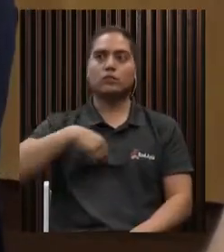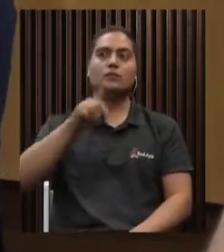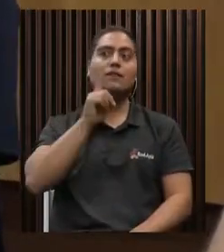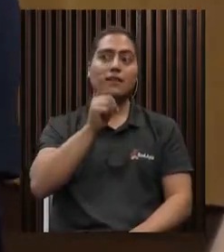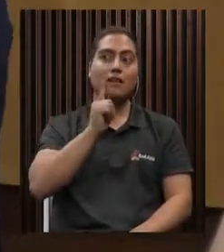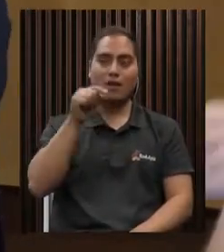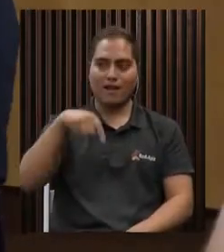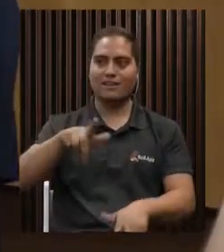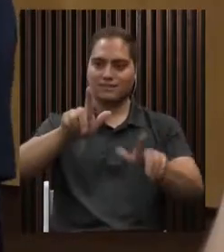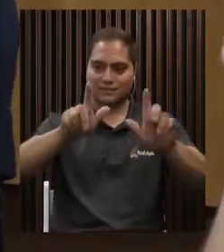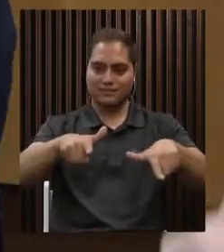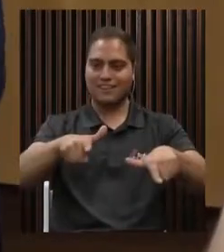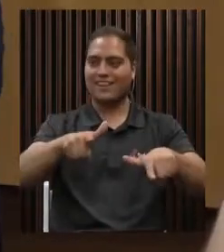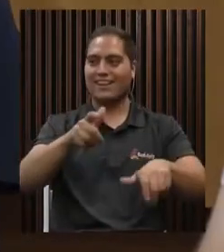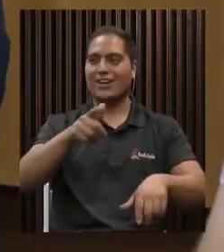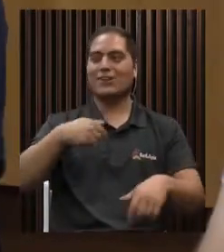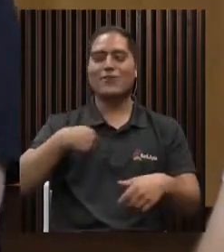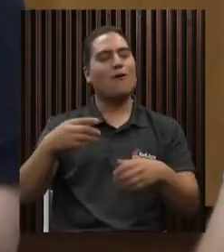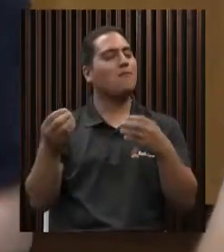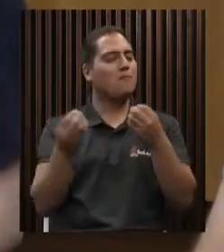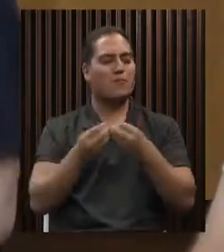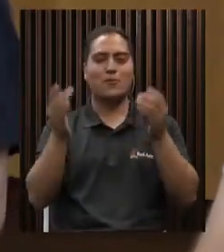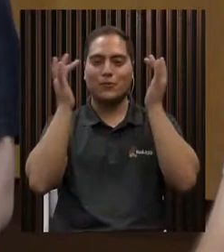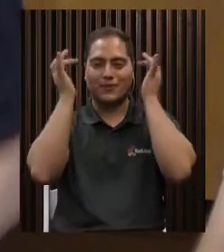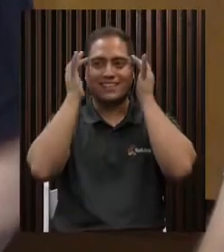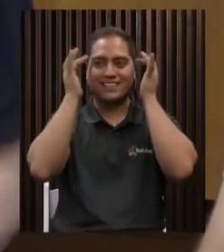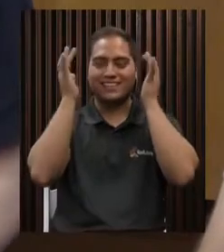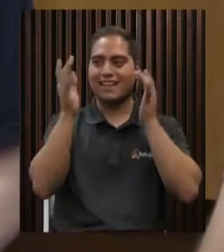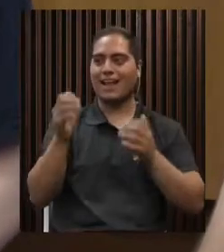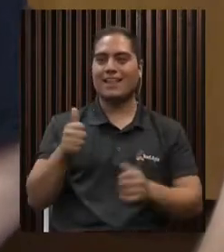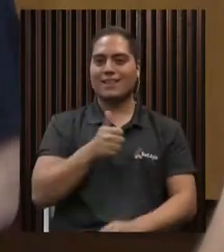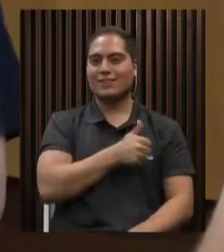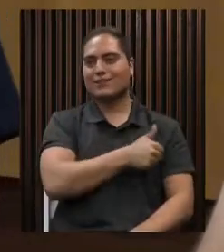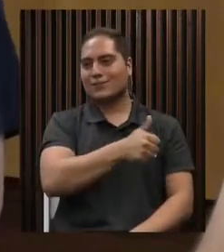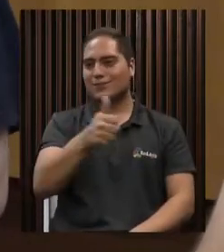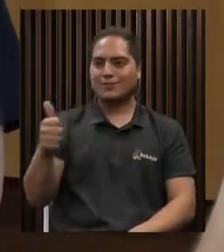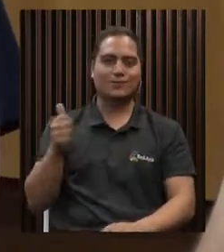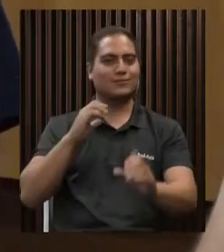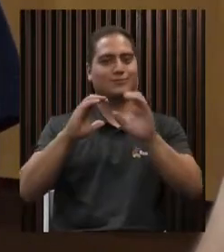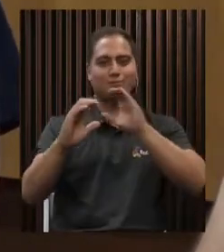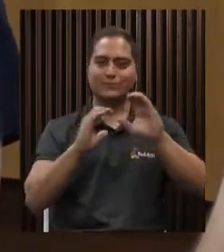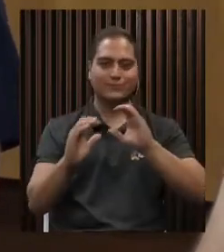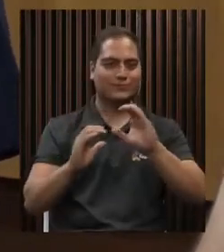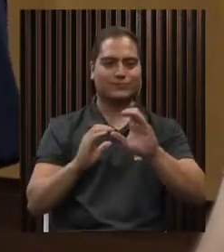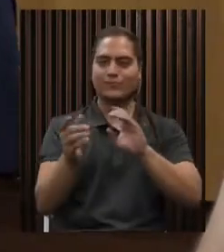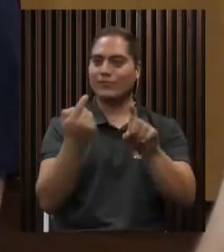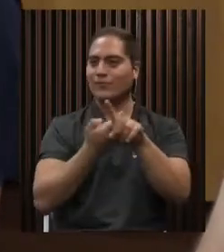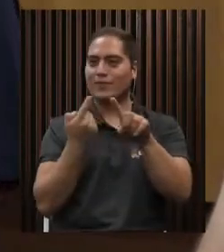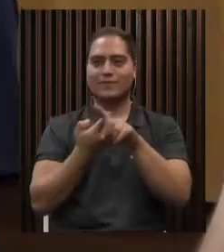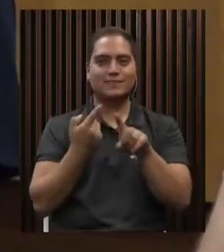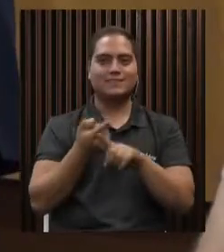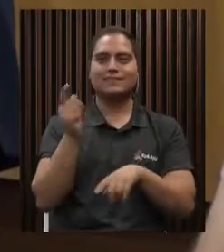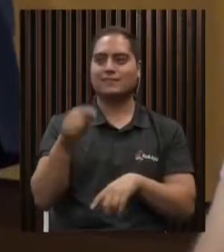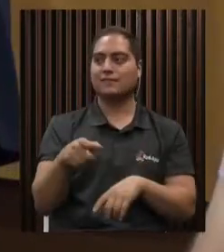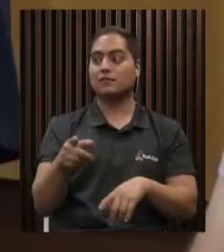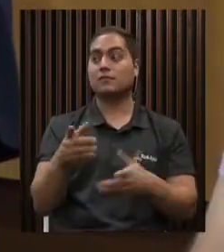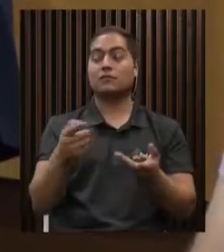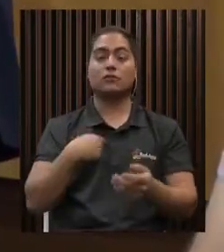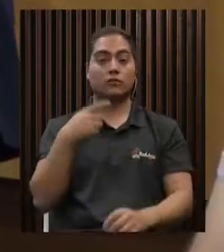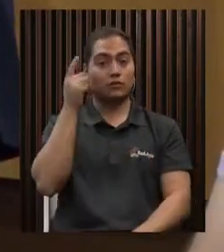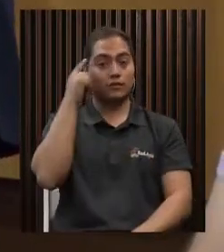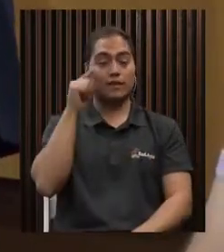Así que estoy muy, muy contenta, muy emocionada de la forma en que vamos a conversar todos. Creo que va a comenzar Mati